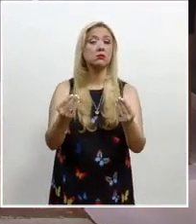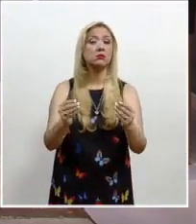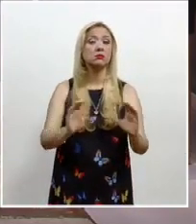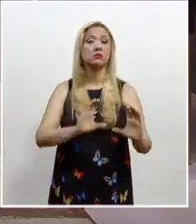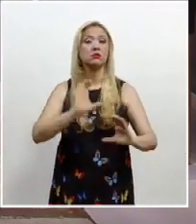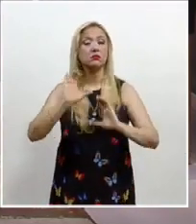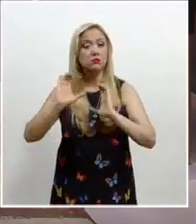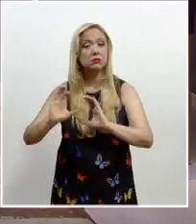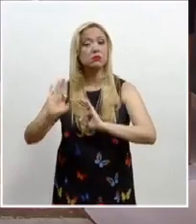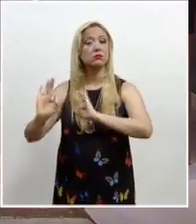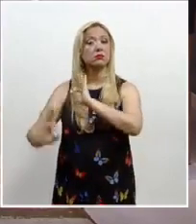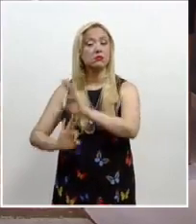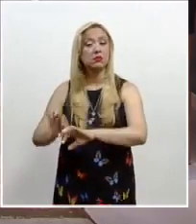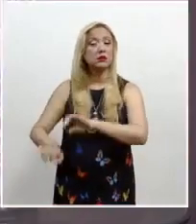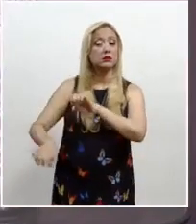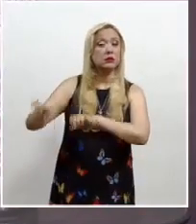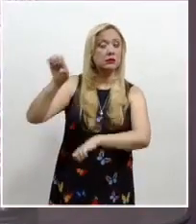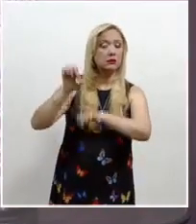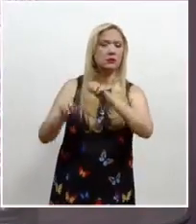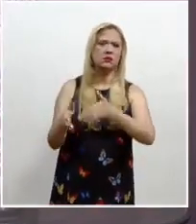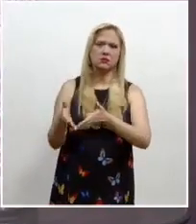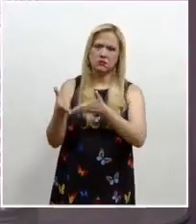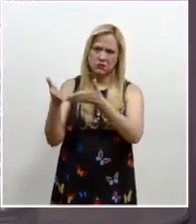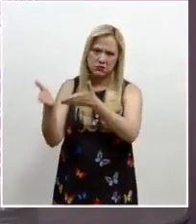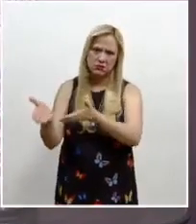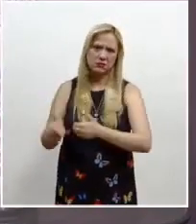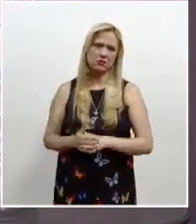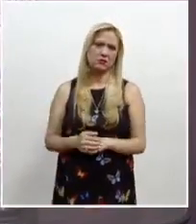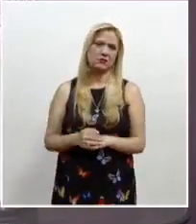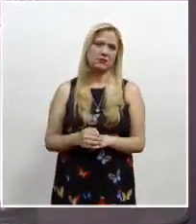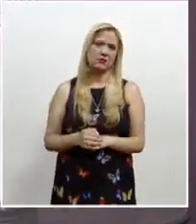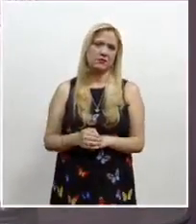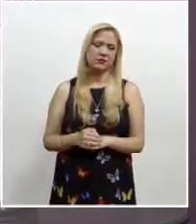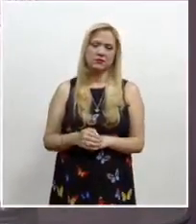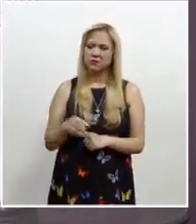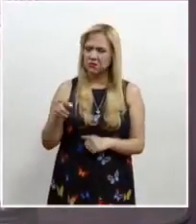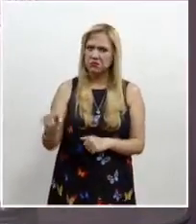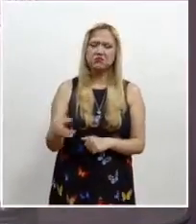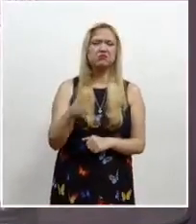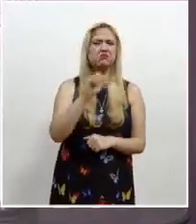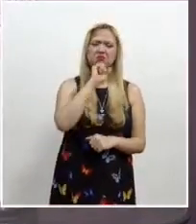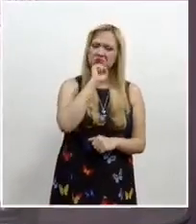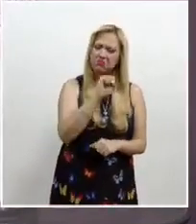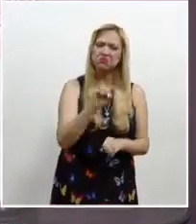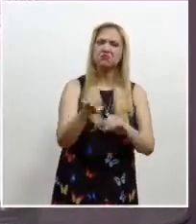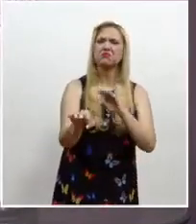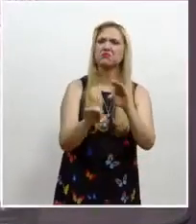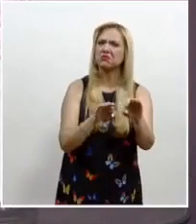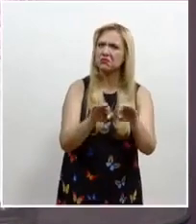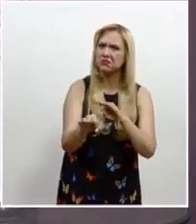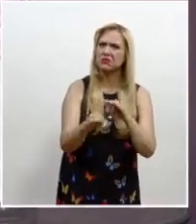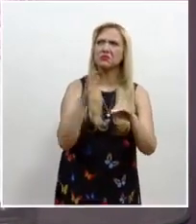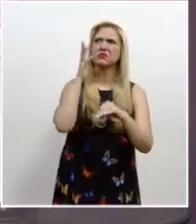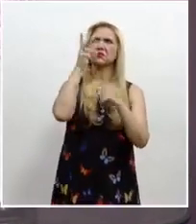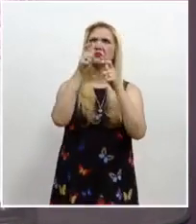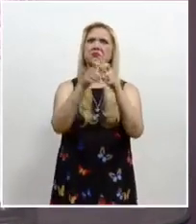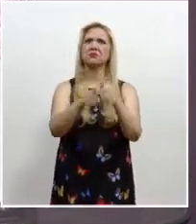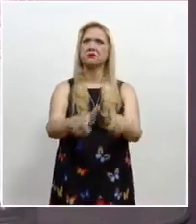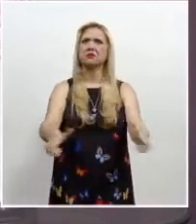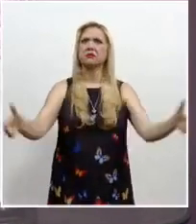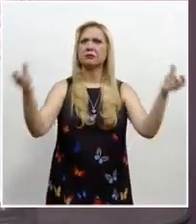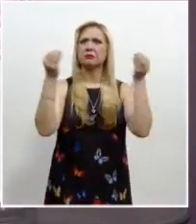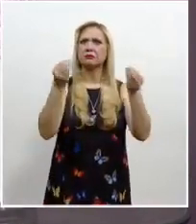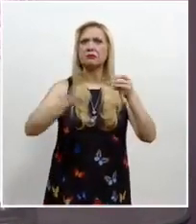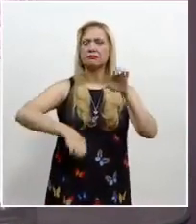cuidadoras. Y reconocer que este es un sector productivo. Es una industria, lo decía muy bien